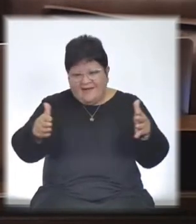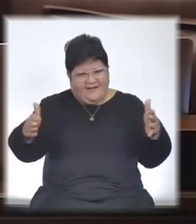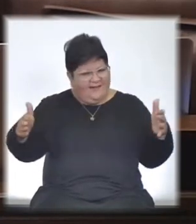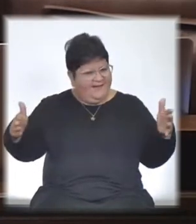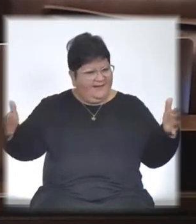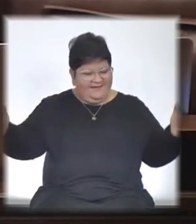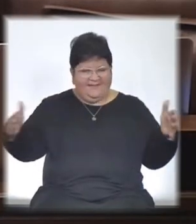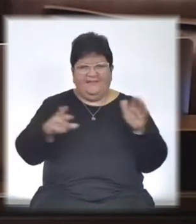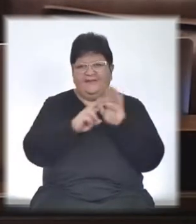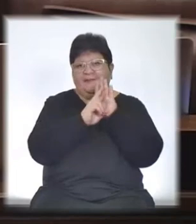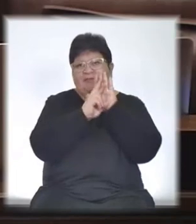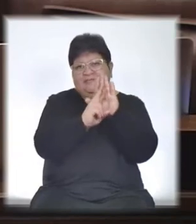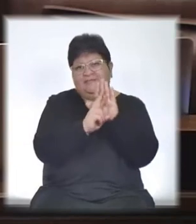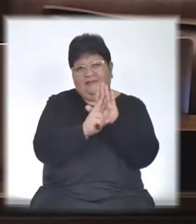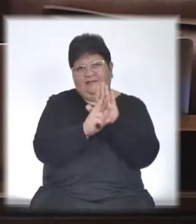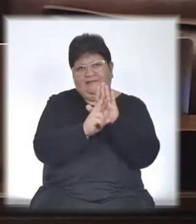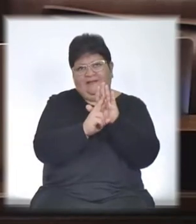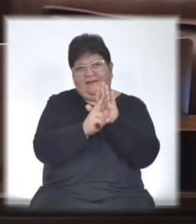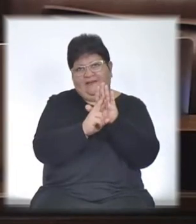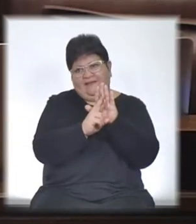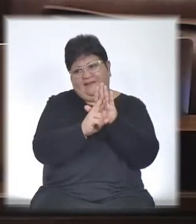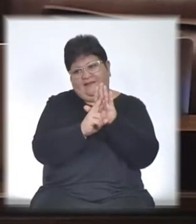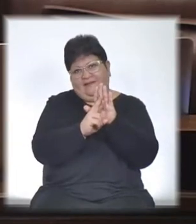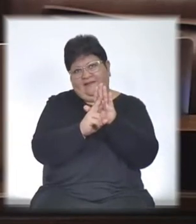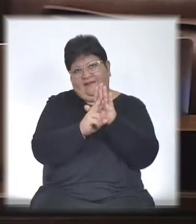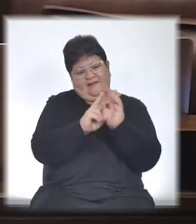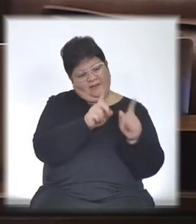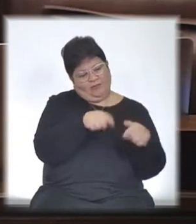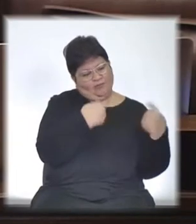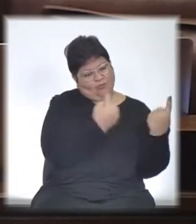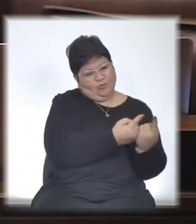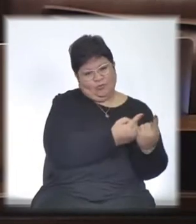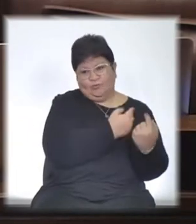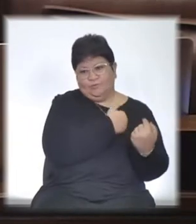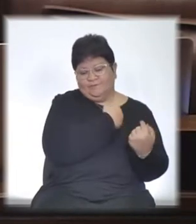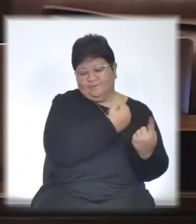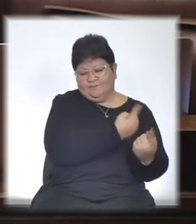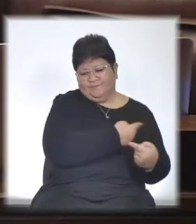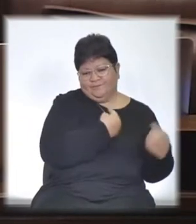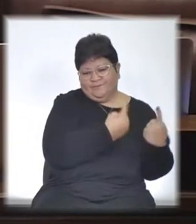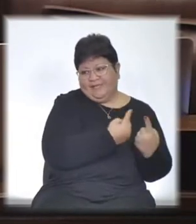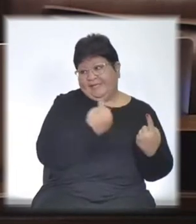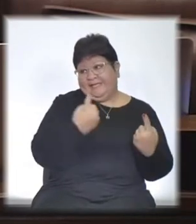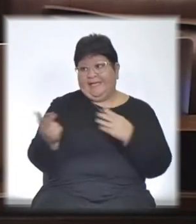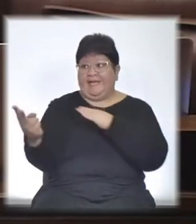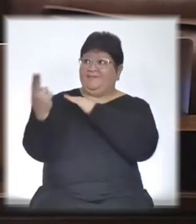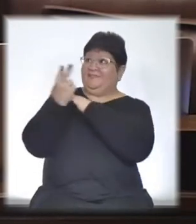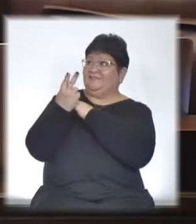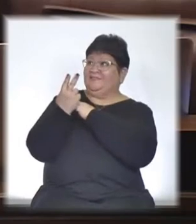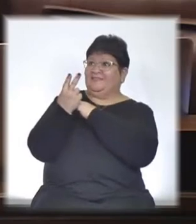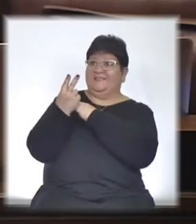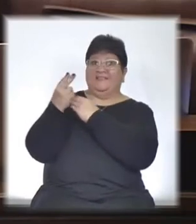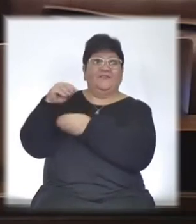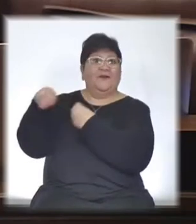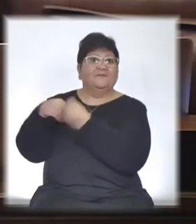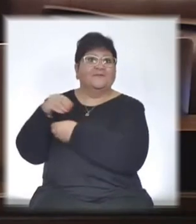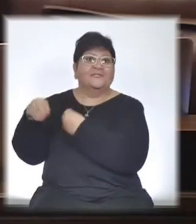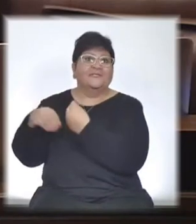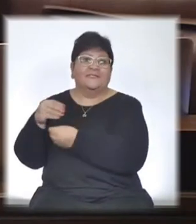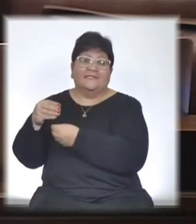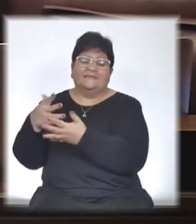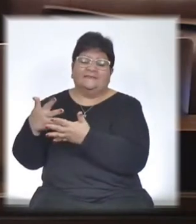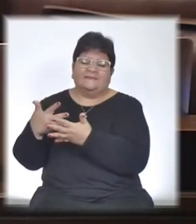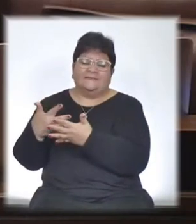representa de un lado a nosotros, del otro lado a las familias, que representa la visita, esa visita tan sacrificada que